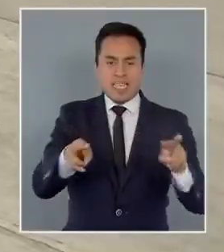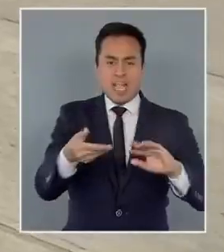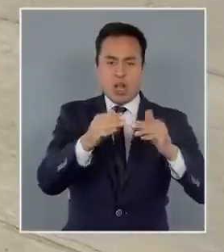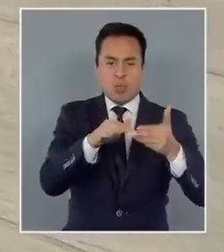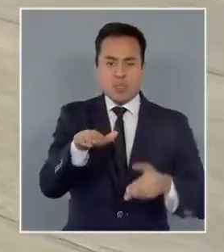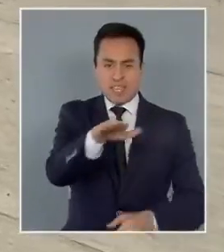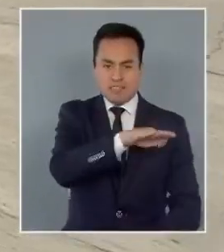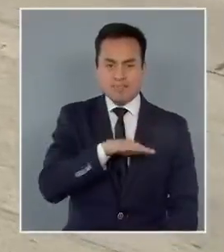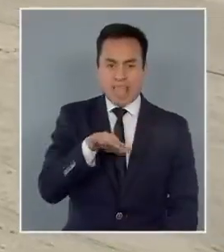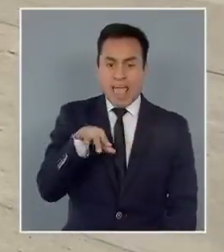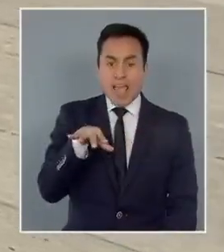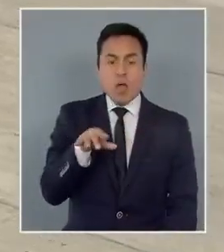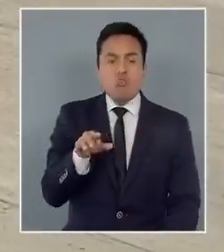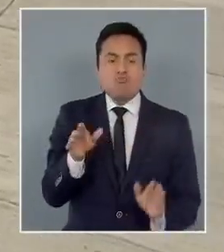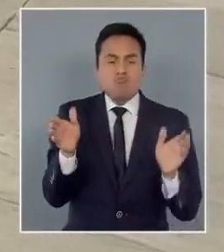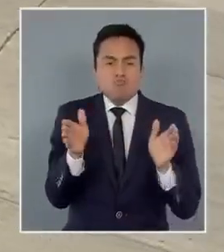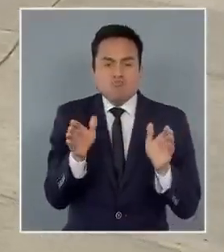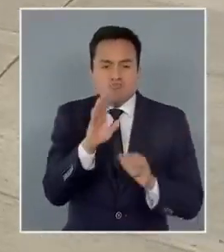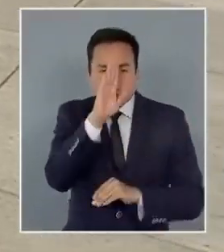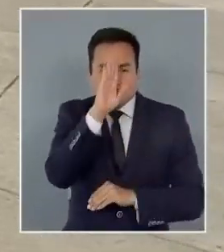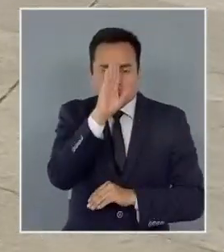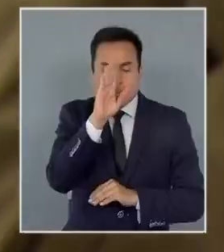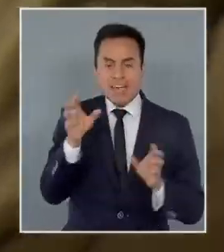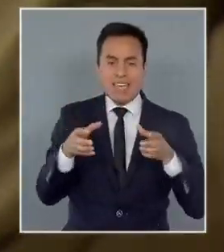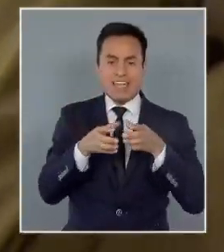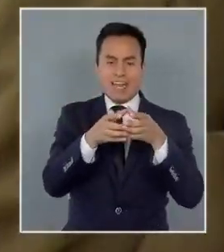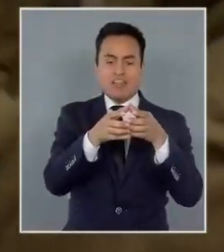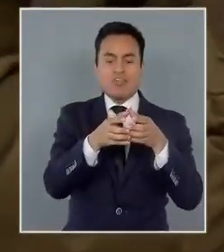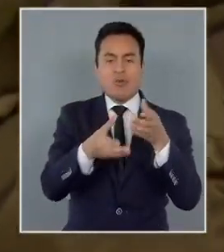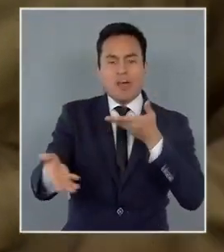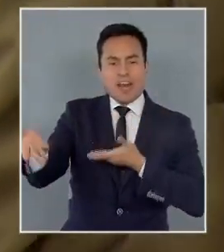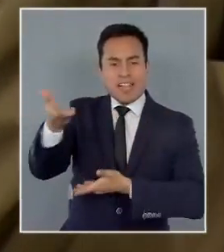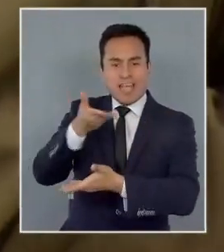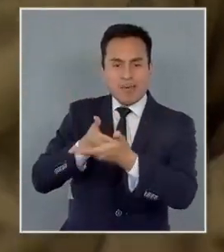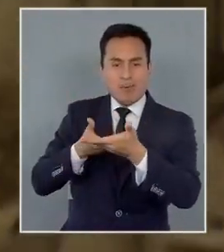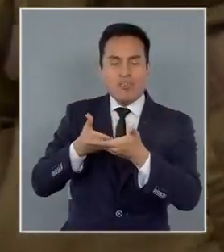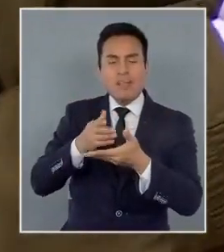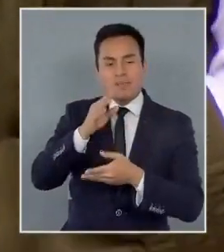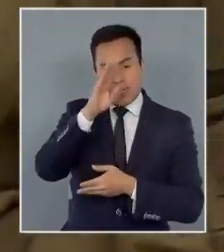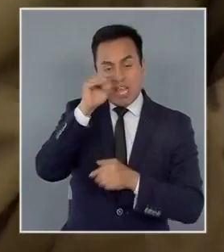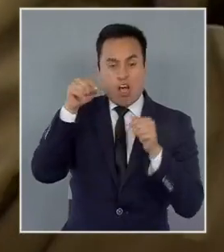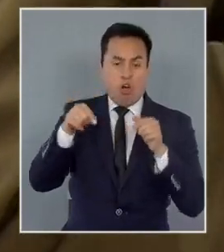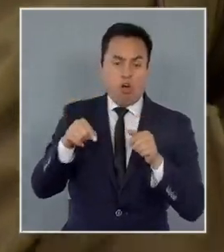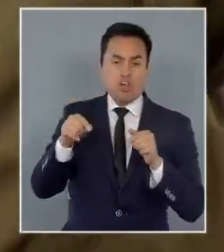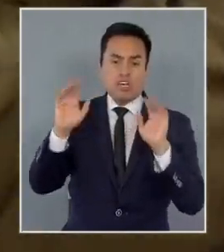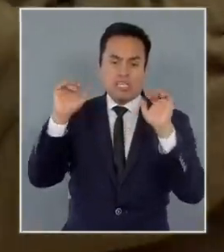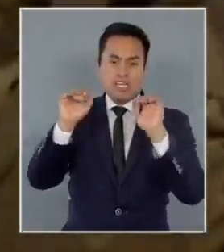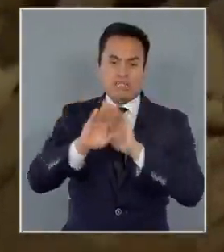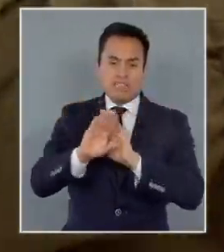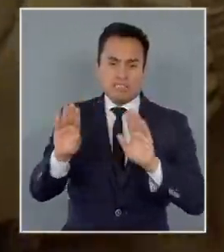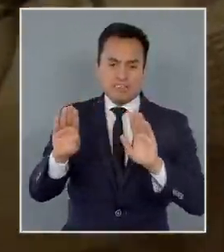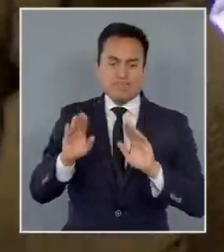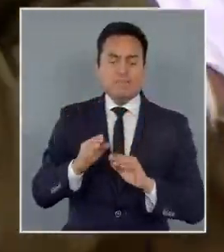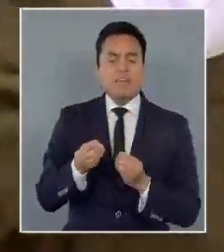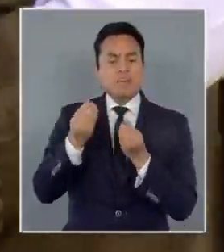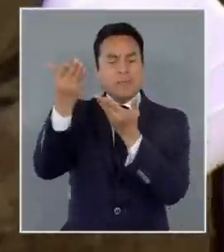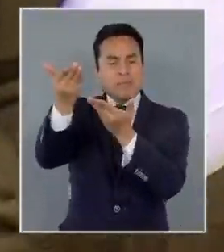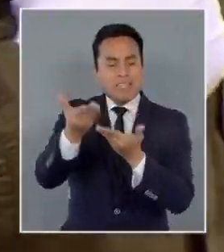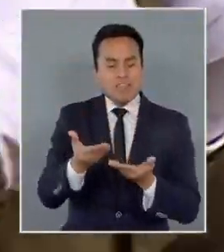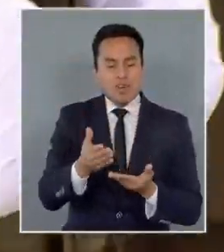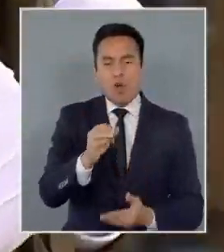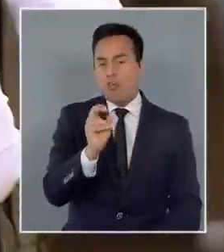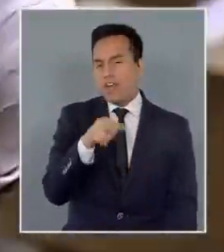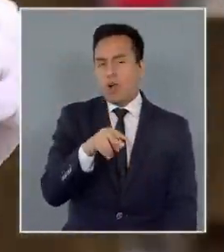comunidad. Estos pequeñitos son la generación de relevo de los canes que hoy dejan sus servicios. Bienvenidos,